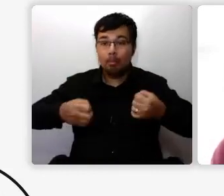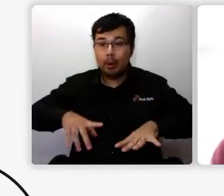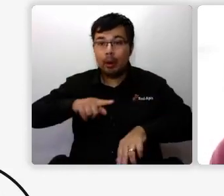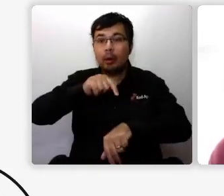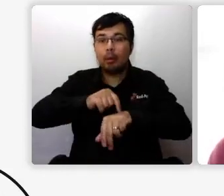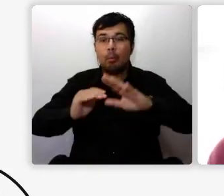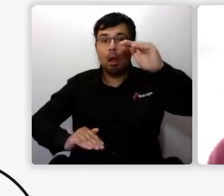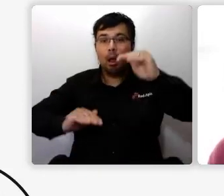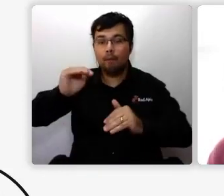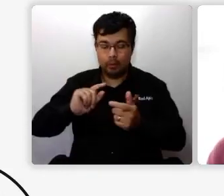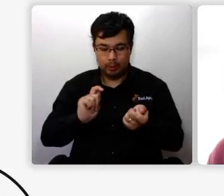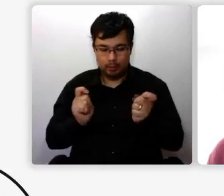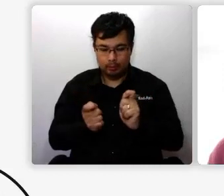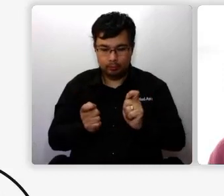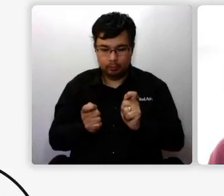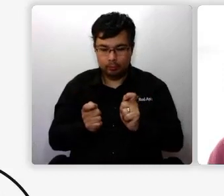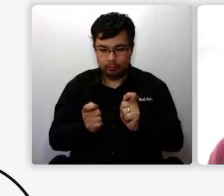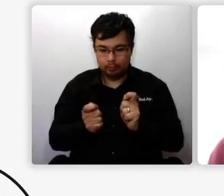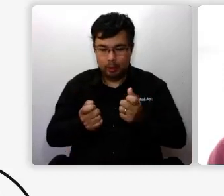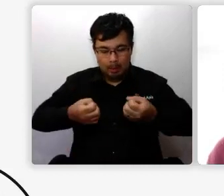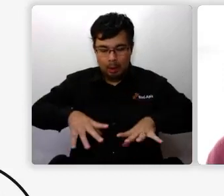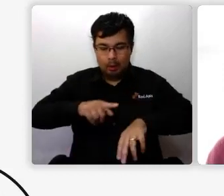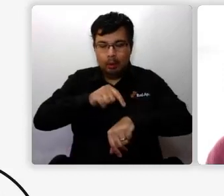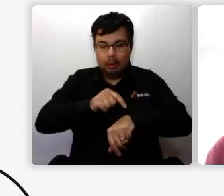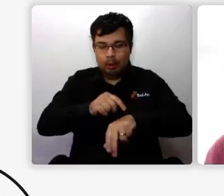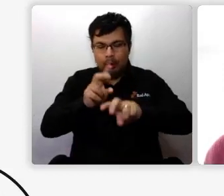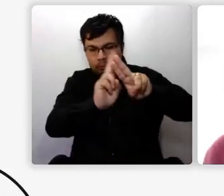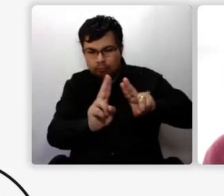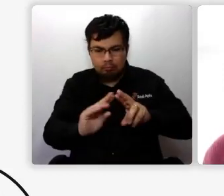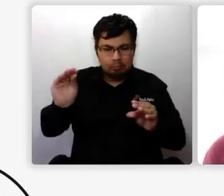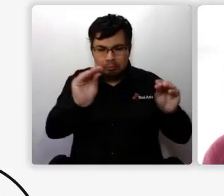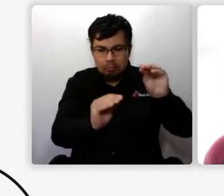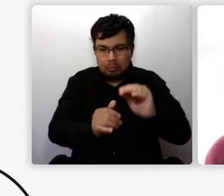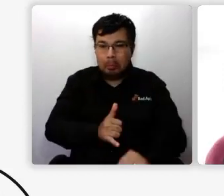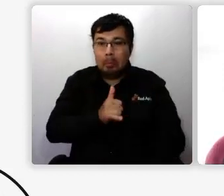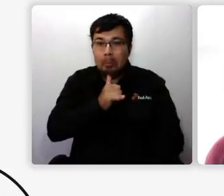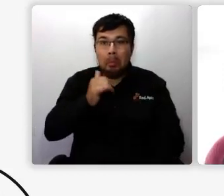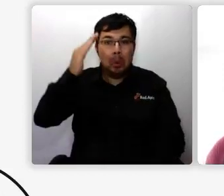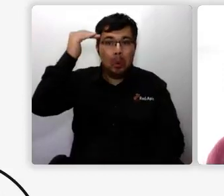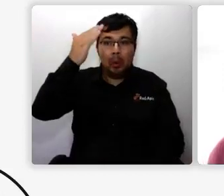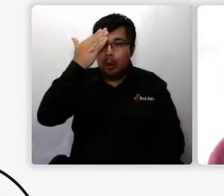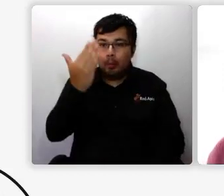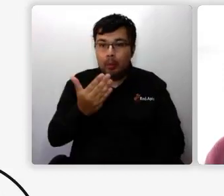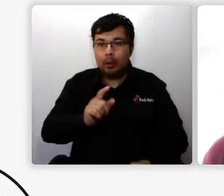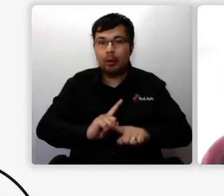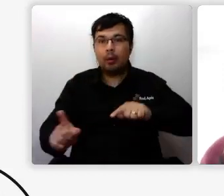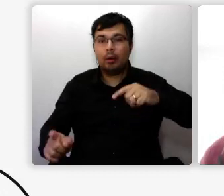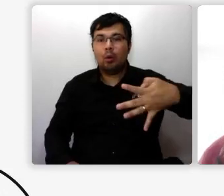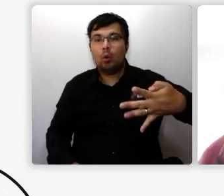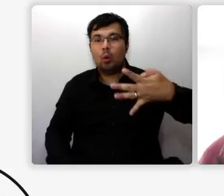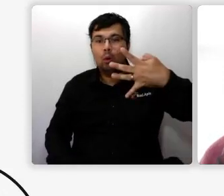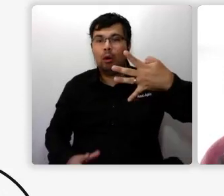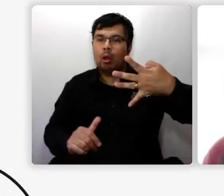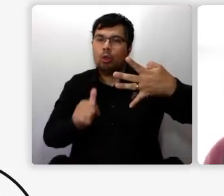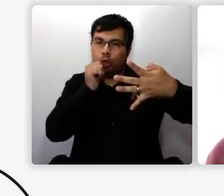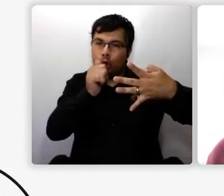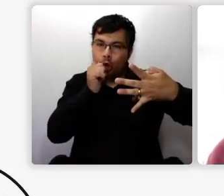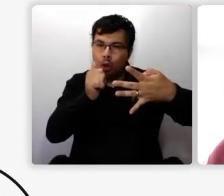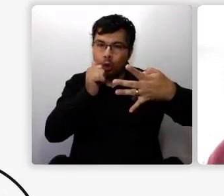tiempo en corregir porque no sabemos que estamos yendo mal. Y número 4, entonces, ponernos al día y